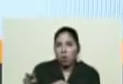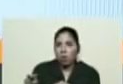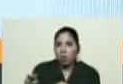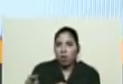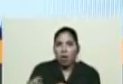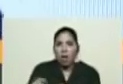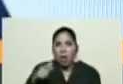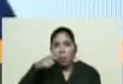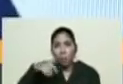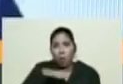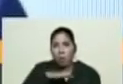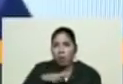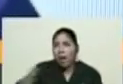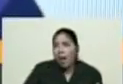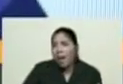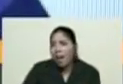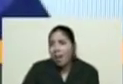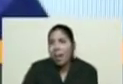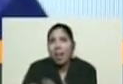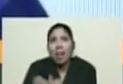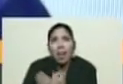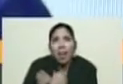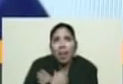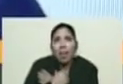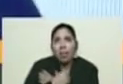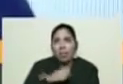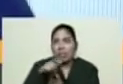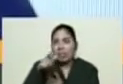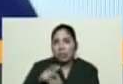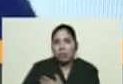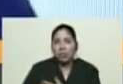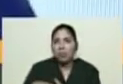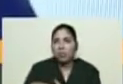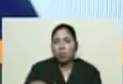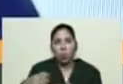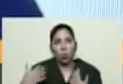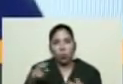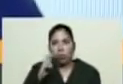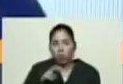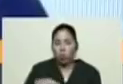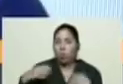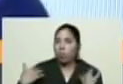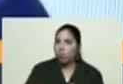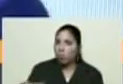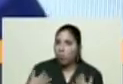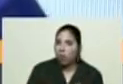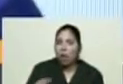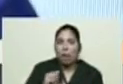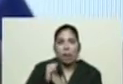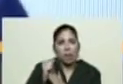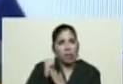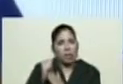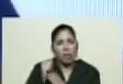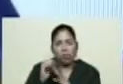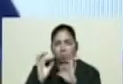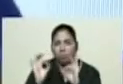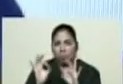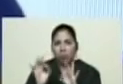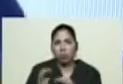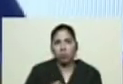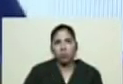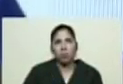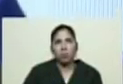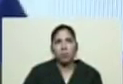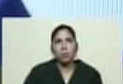lo recibía el pueblo, dije yo, este es un líder natural, es un gran líder. Y además porque él surgió